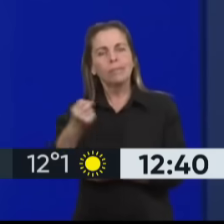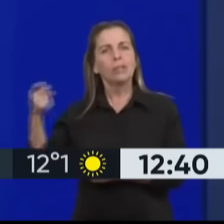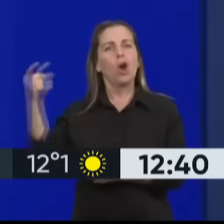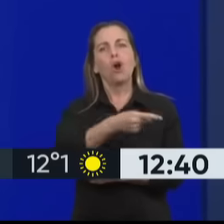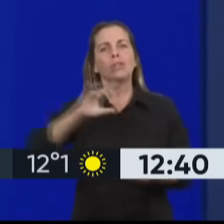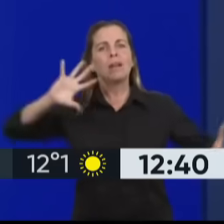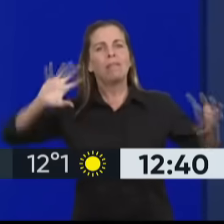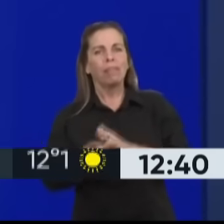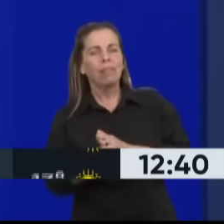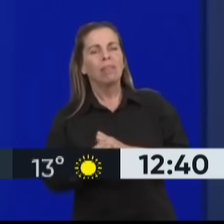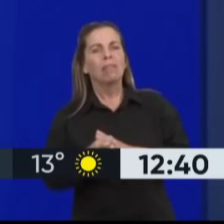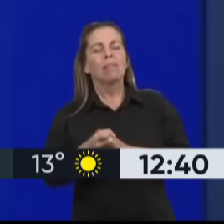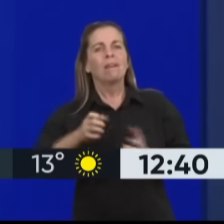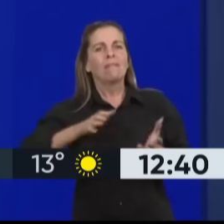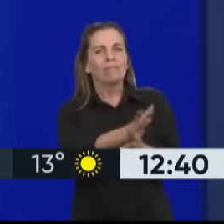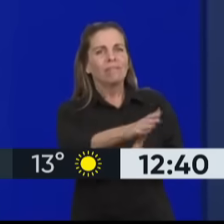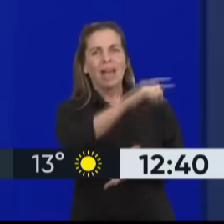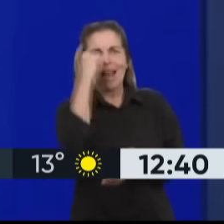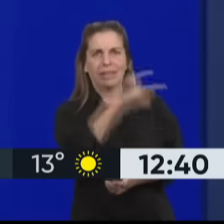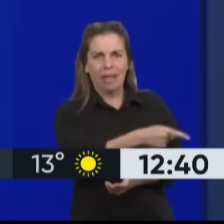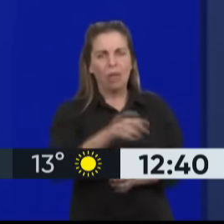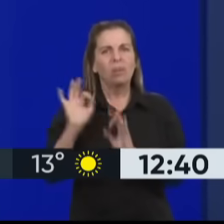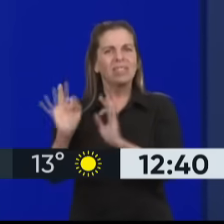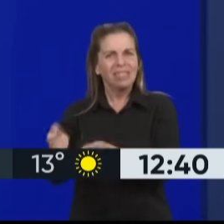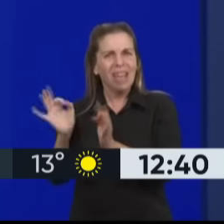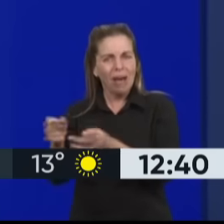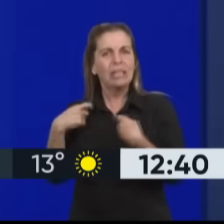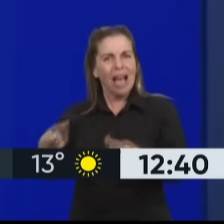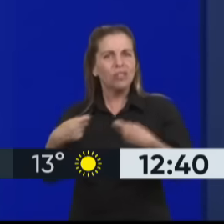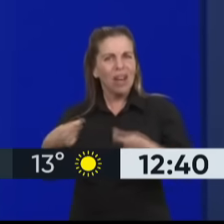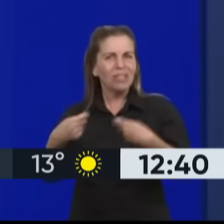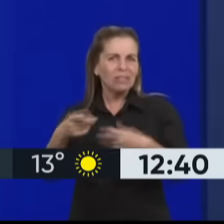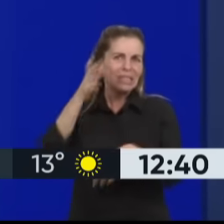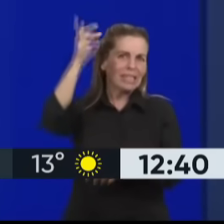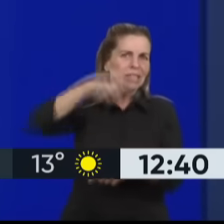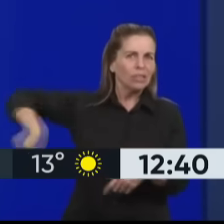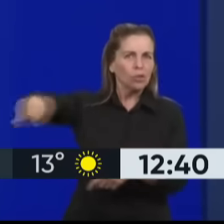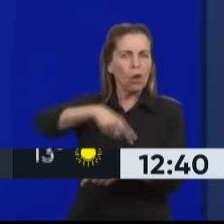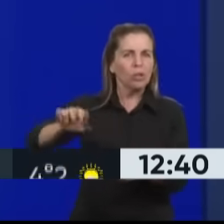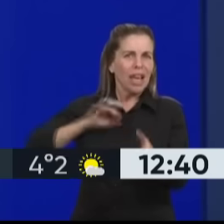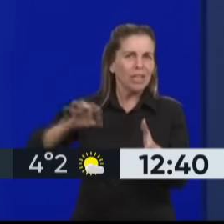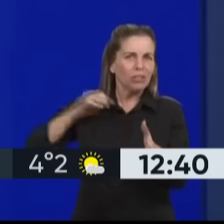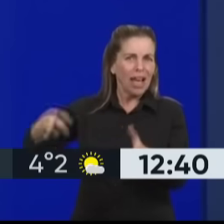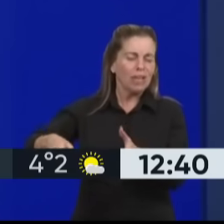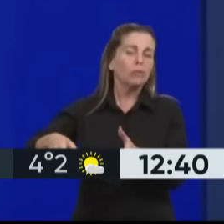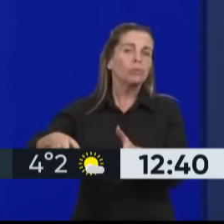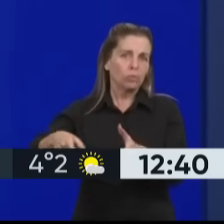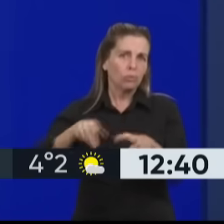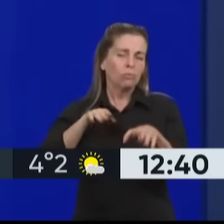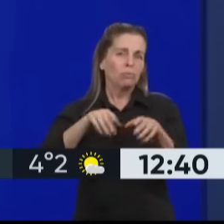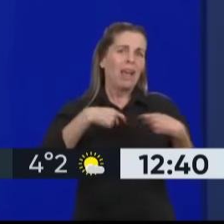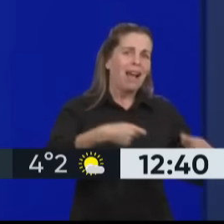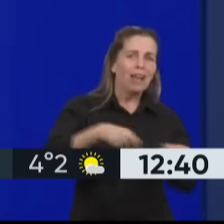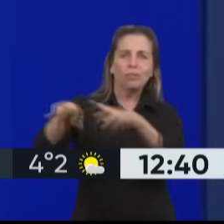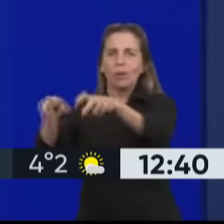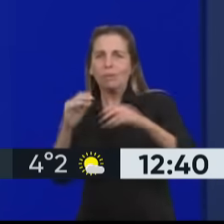sin acceso al financiamiento externo, por culpa de sus constantes y desajustes fiscales y maltrato a los acreedores, este